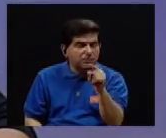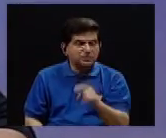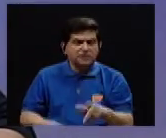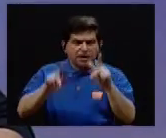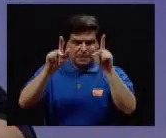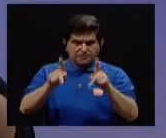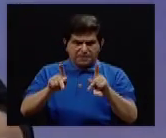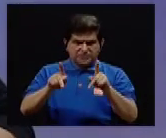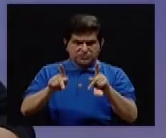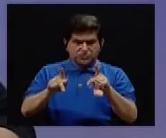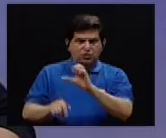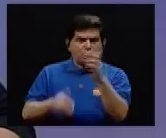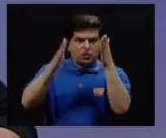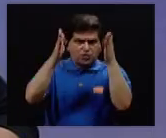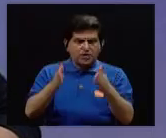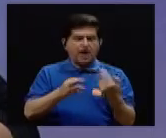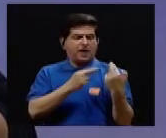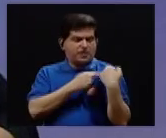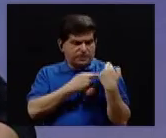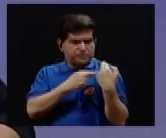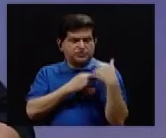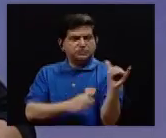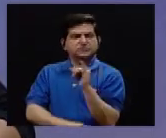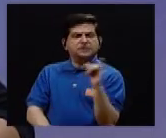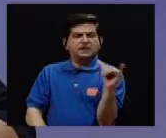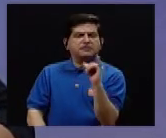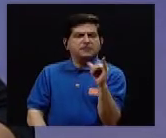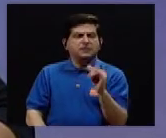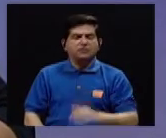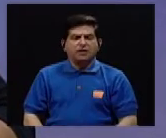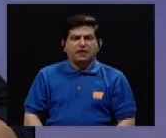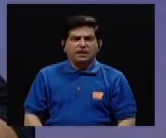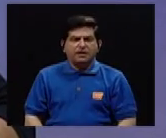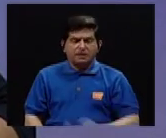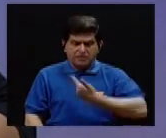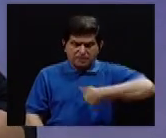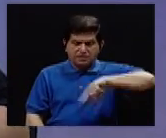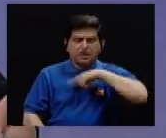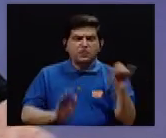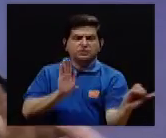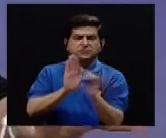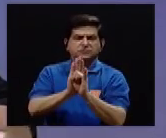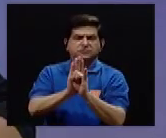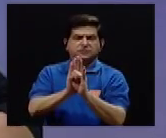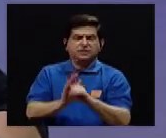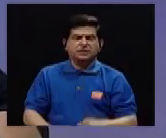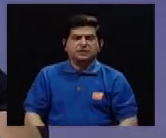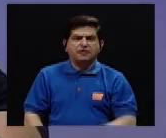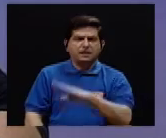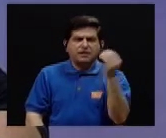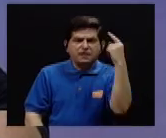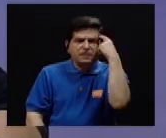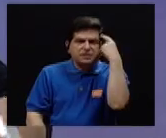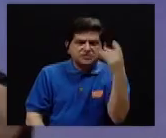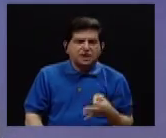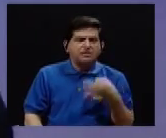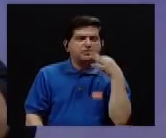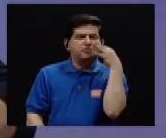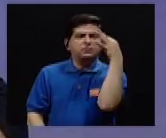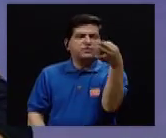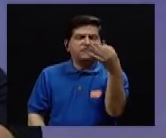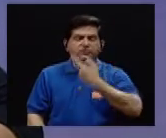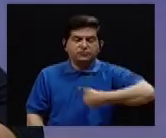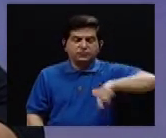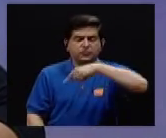que pregunta como costarricense, como responsable también de nuestra identidad y del